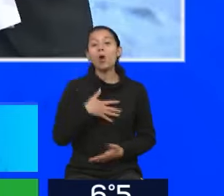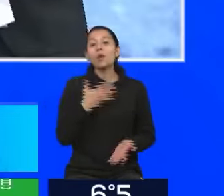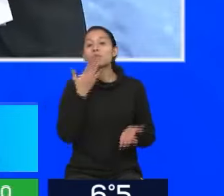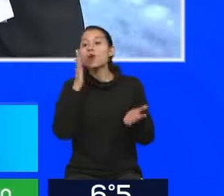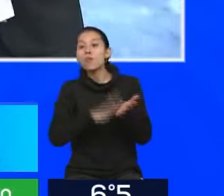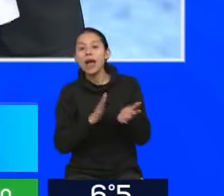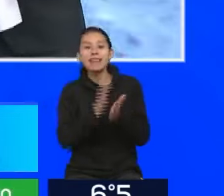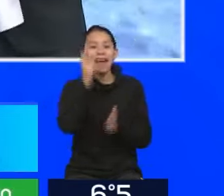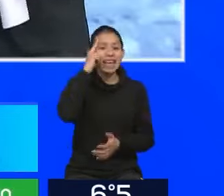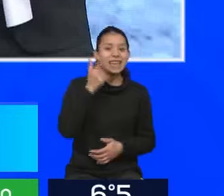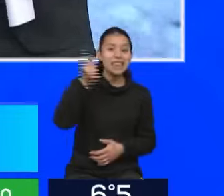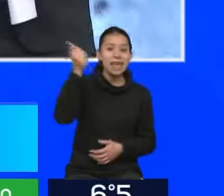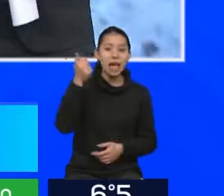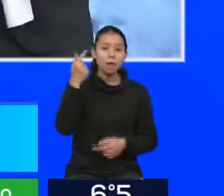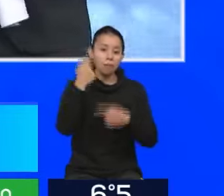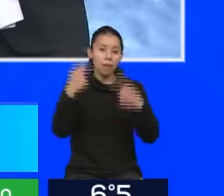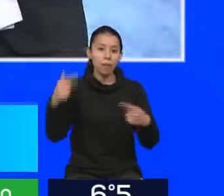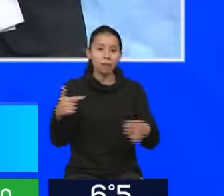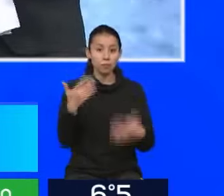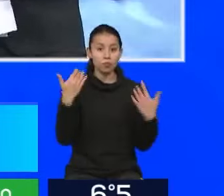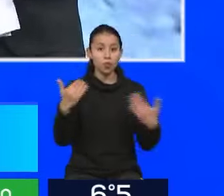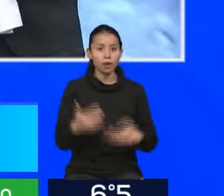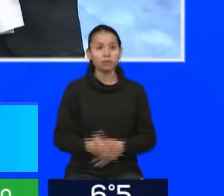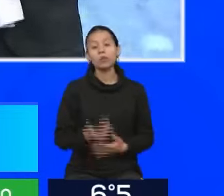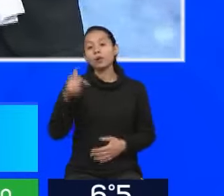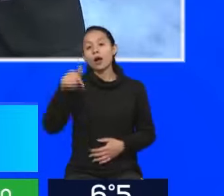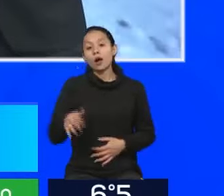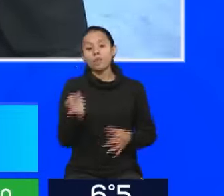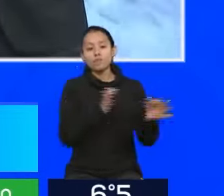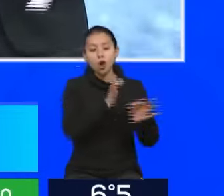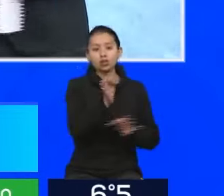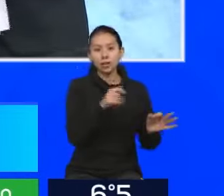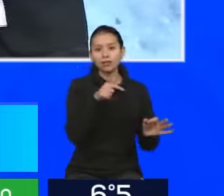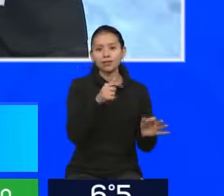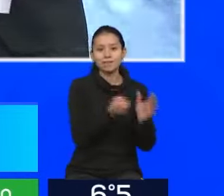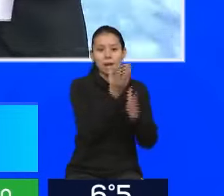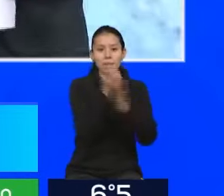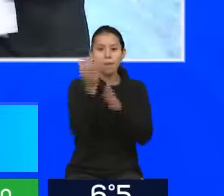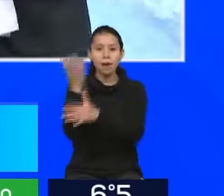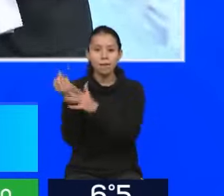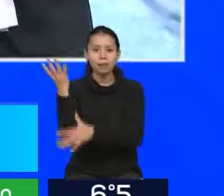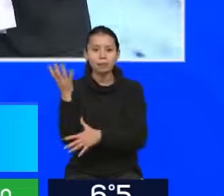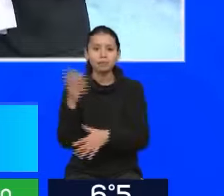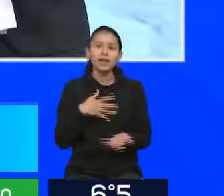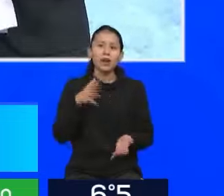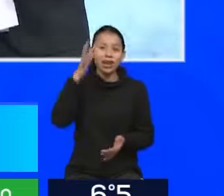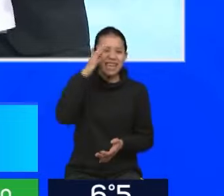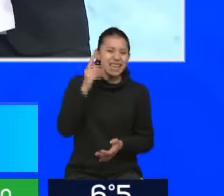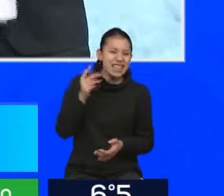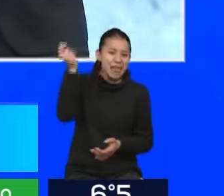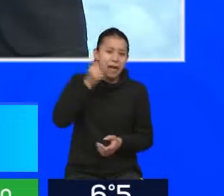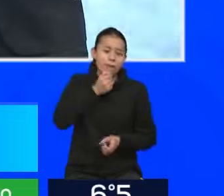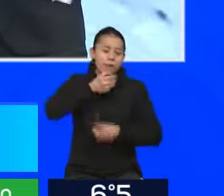de Portezuelo del Viento, le ha puesto el ojo particularmente a los proyectos y no a las ideas que vuelan por el aire, dicen en el